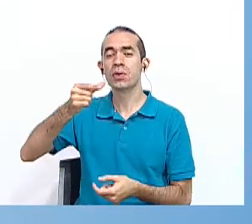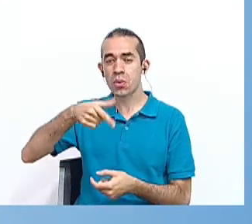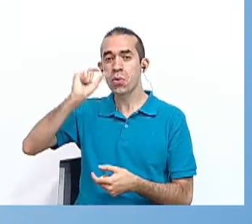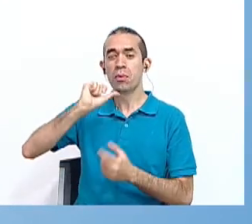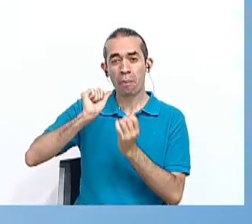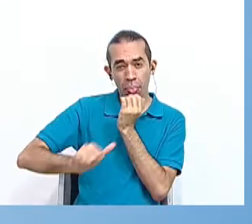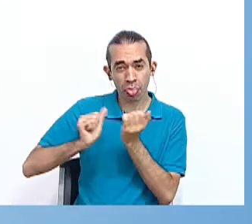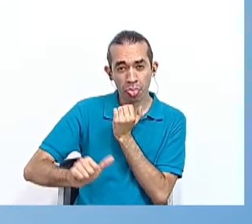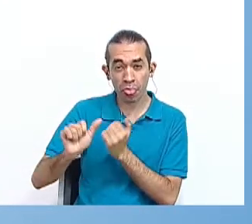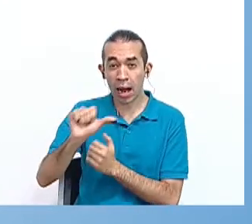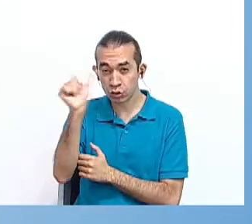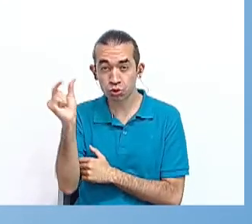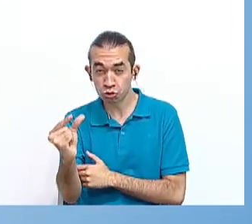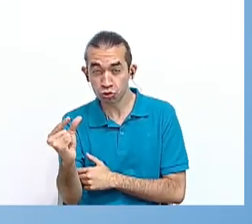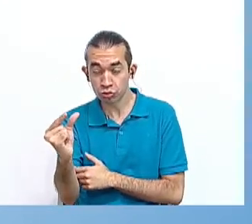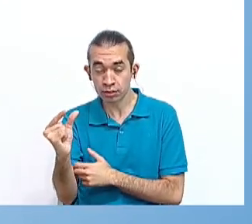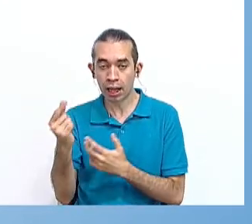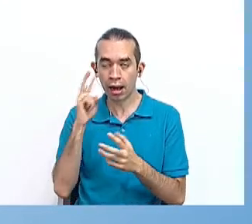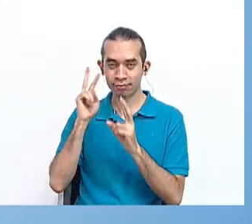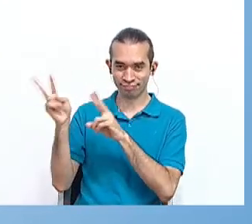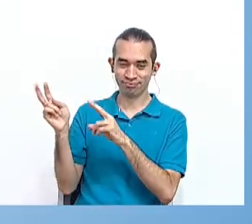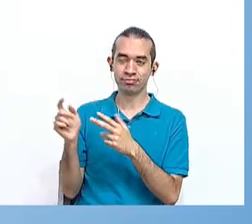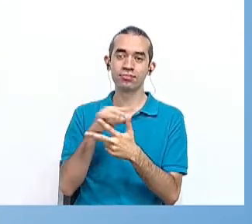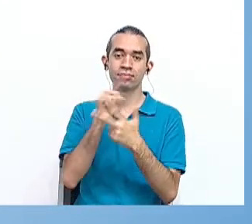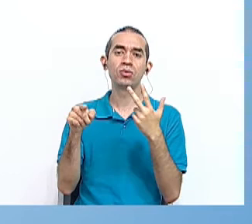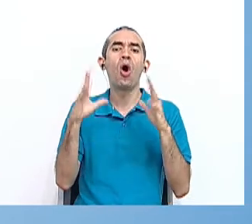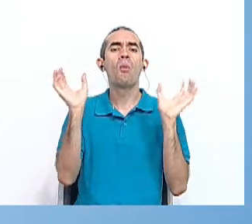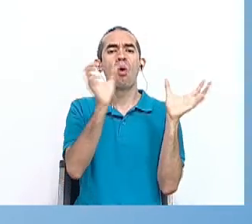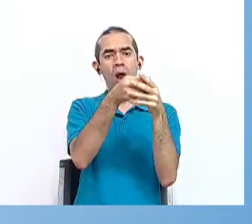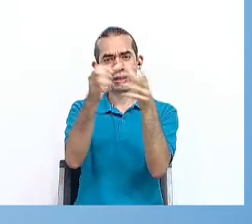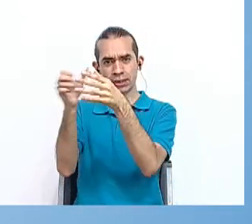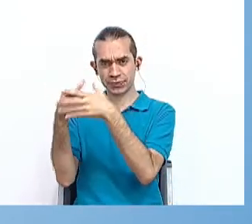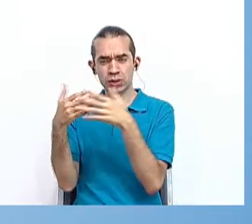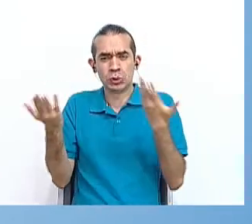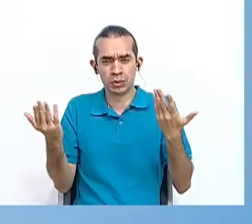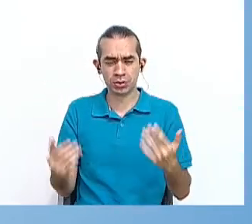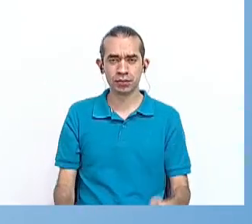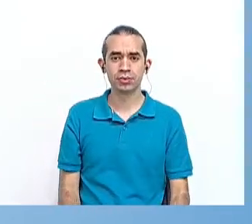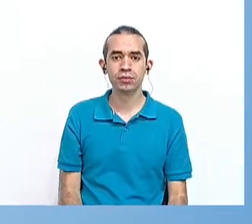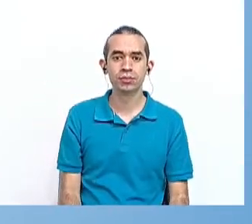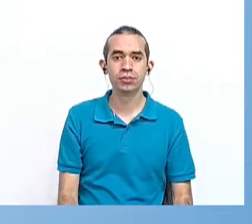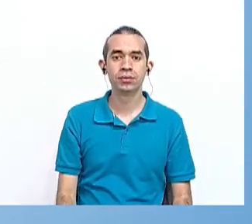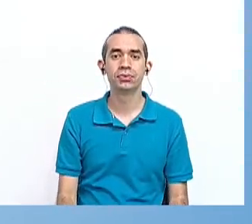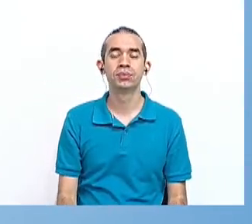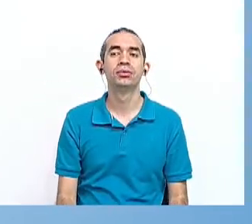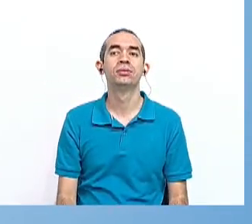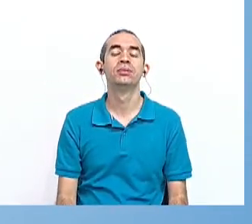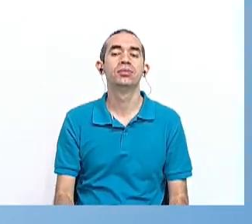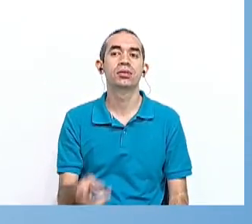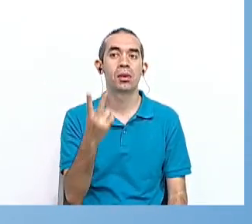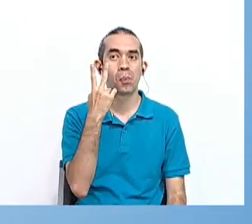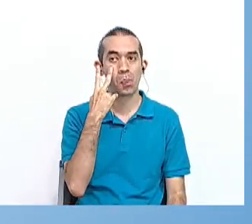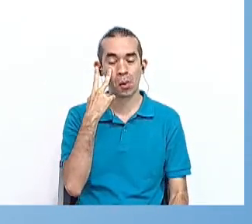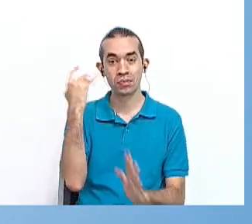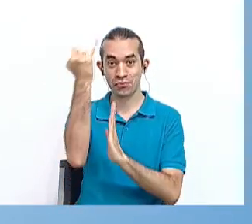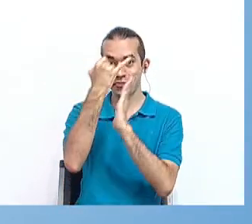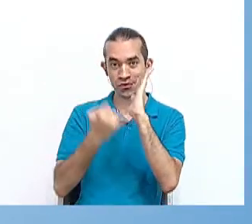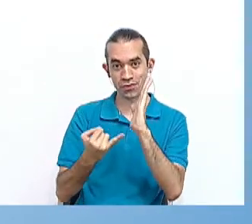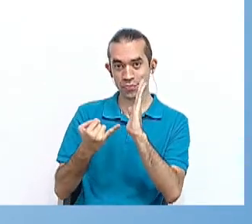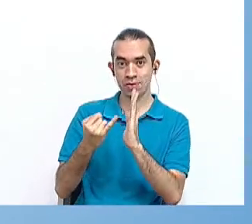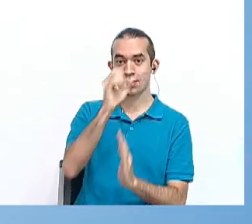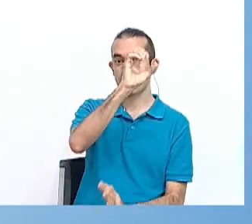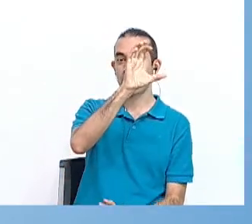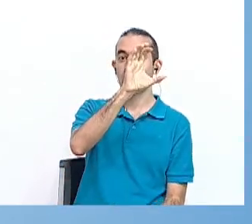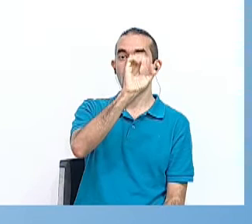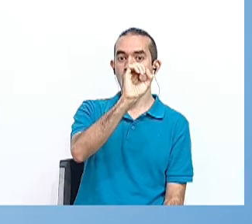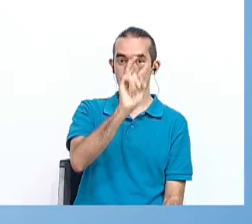bueno, ¿cómo clasificamos estos compuestos? Antes de seguir a esto, estamos viendo una ilustración del